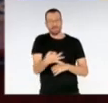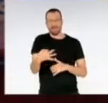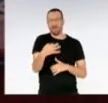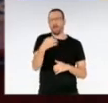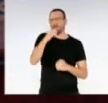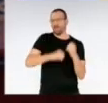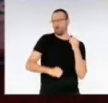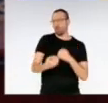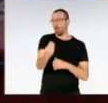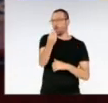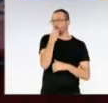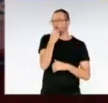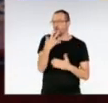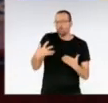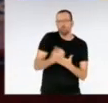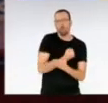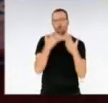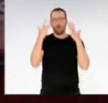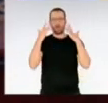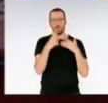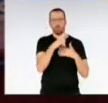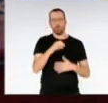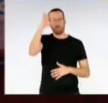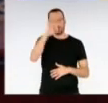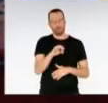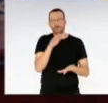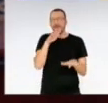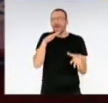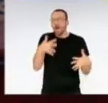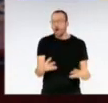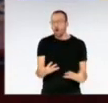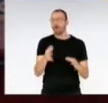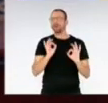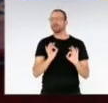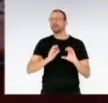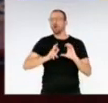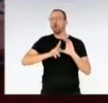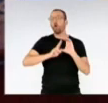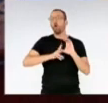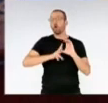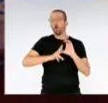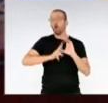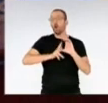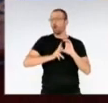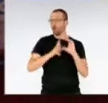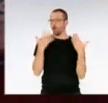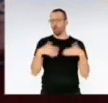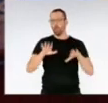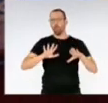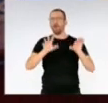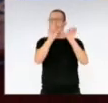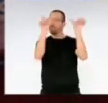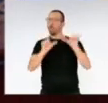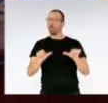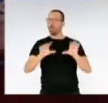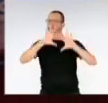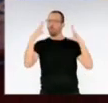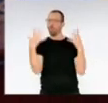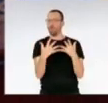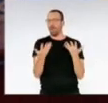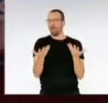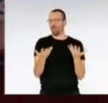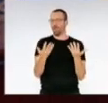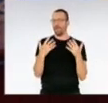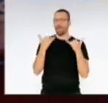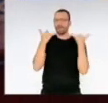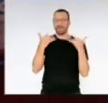sea renovable. En este sentido, ahora mismo tenemos, evidentemente, Corona del Viento es un referente mundial en producción de renovables, pero no llegamos al